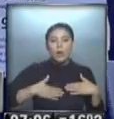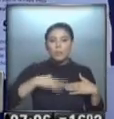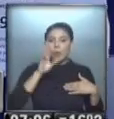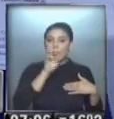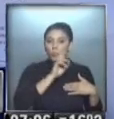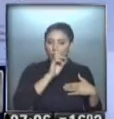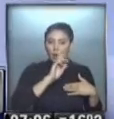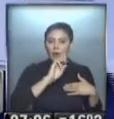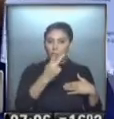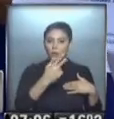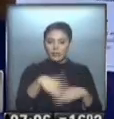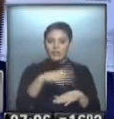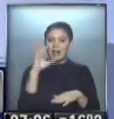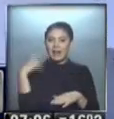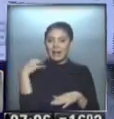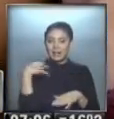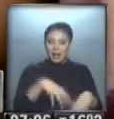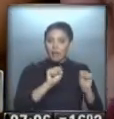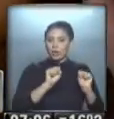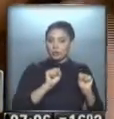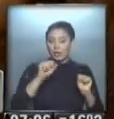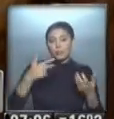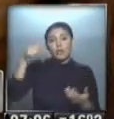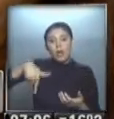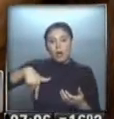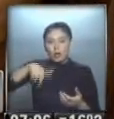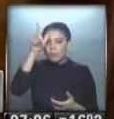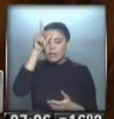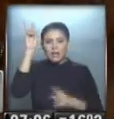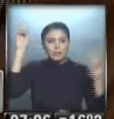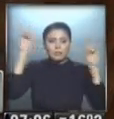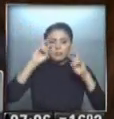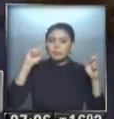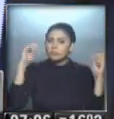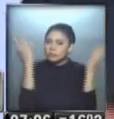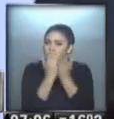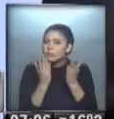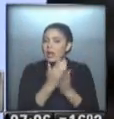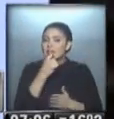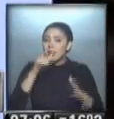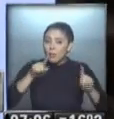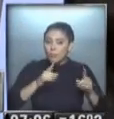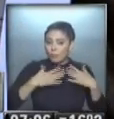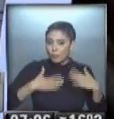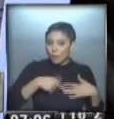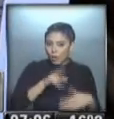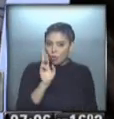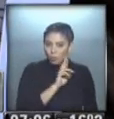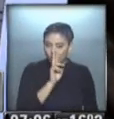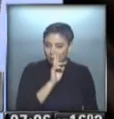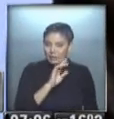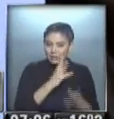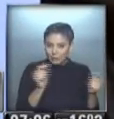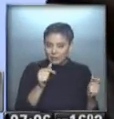mujer en General Paz. Ahora los investigadores están tratando de determinar si se trata del cuerpo de la joven.